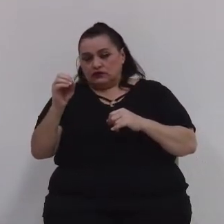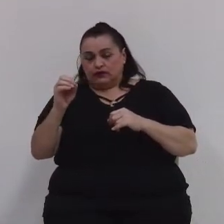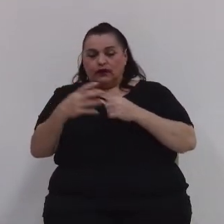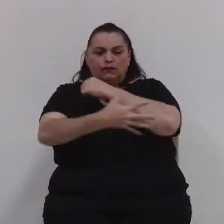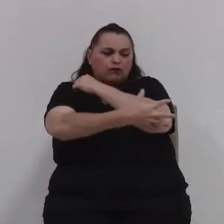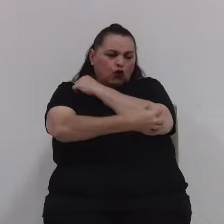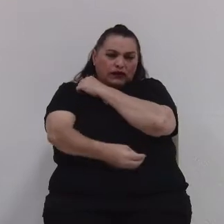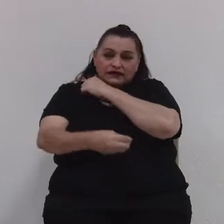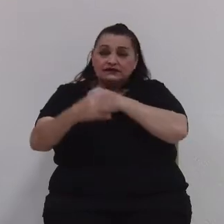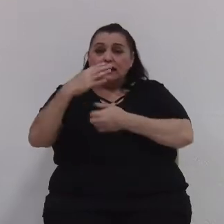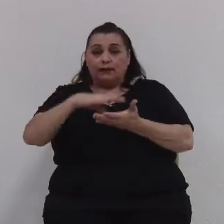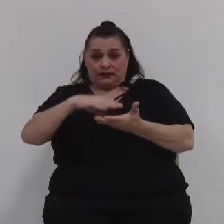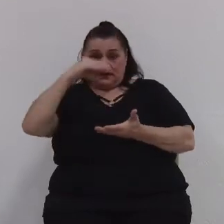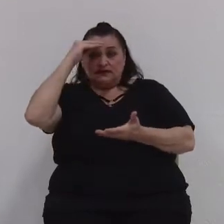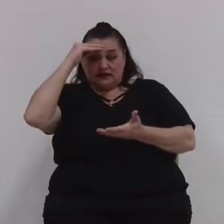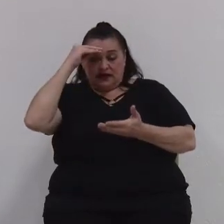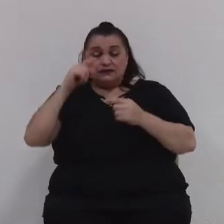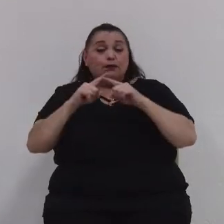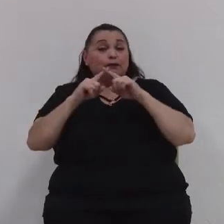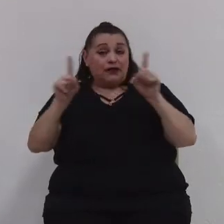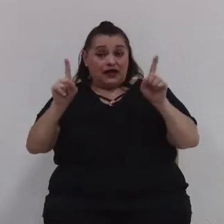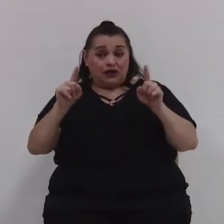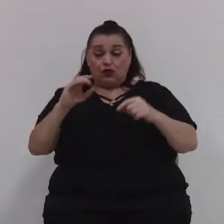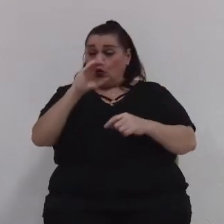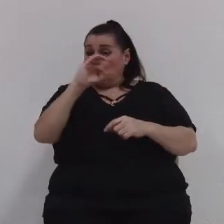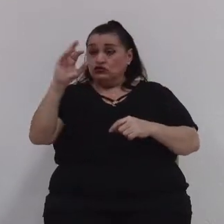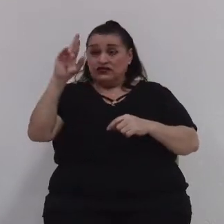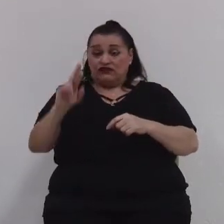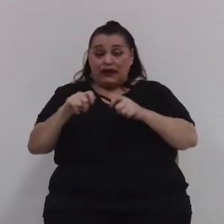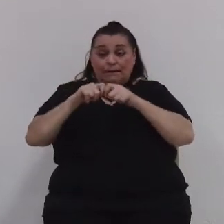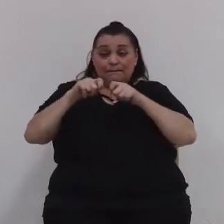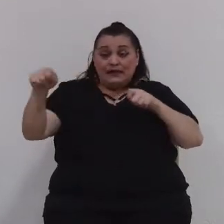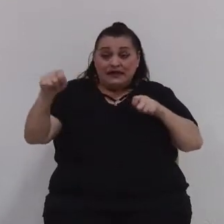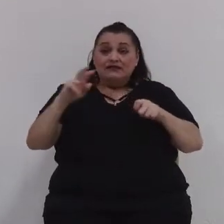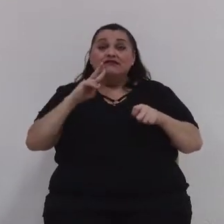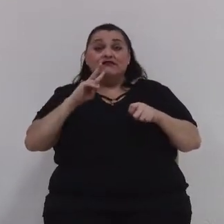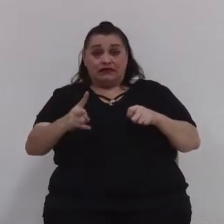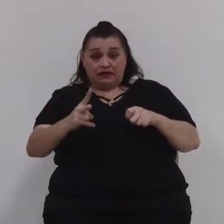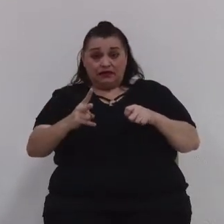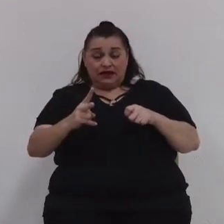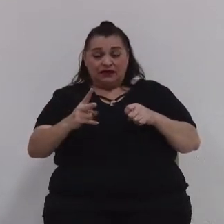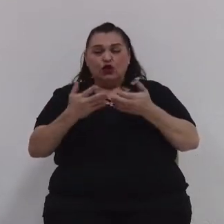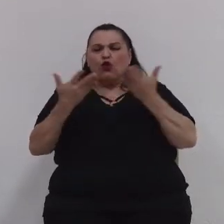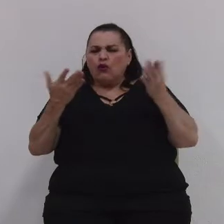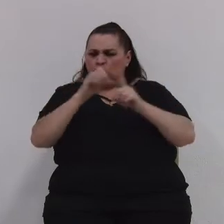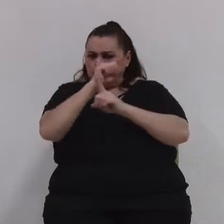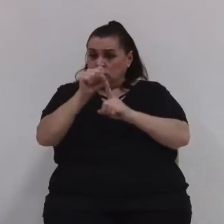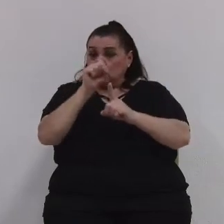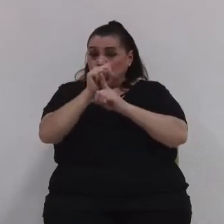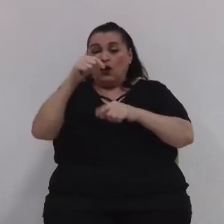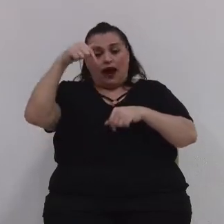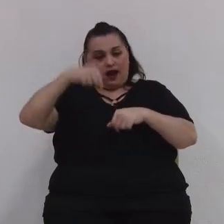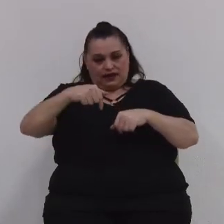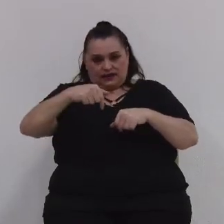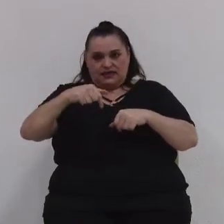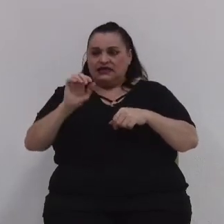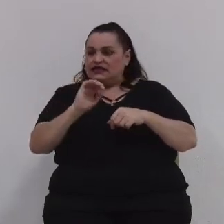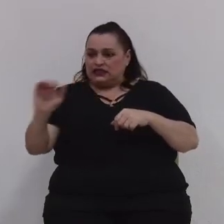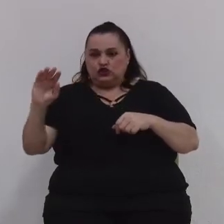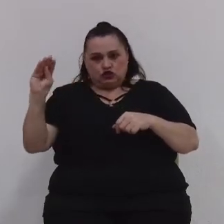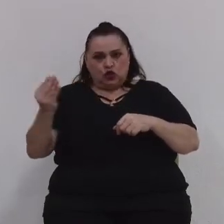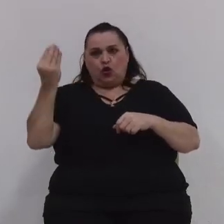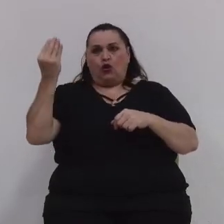pobreza de aprendizajes, pero Costa Rica no ha medido todavía cómo está la situación aquí, de nuestros niños y